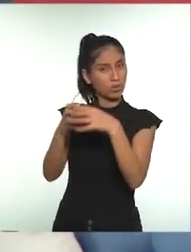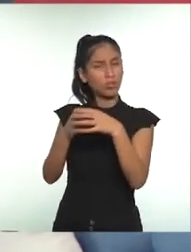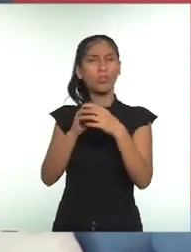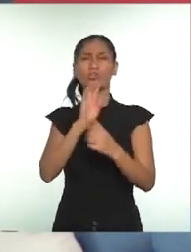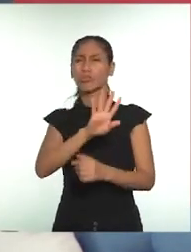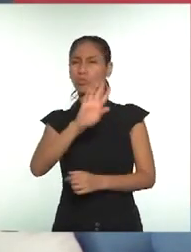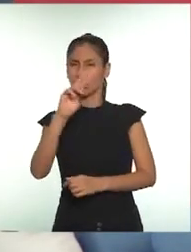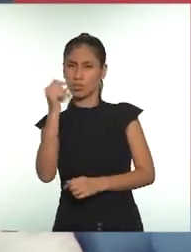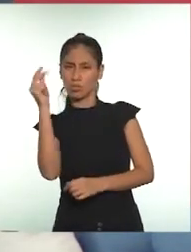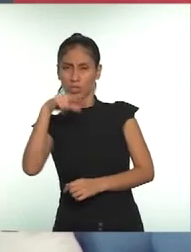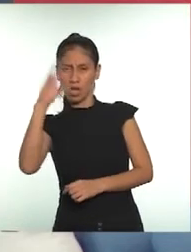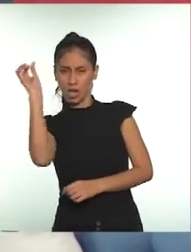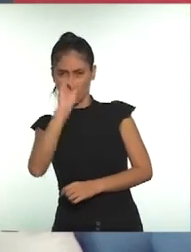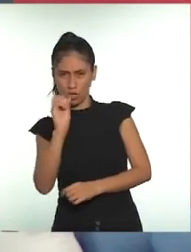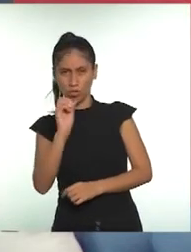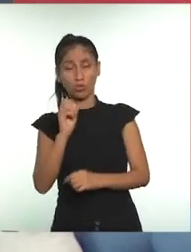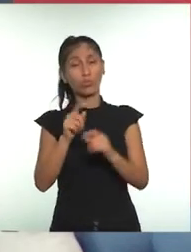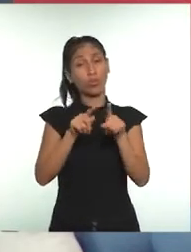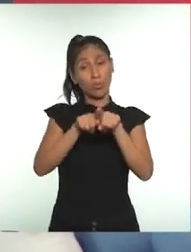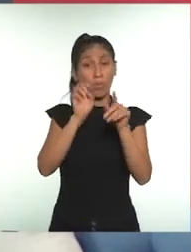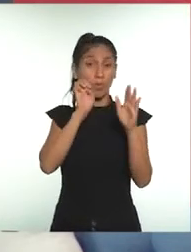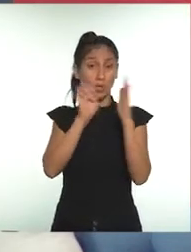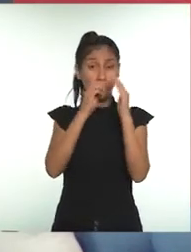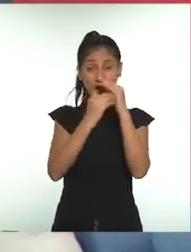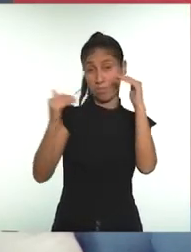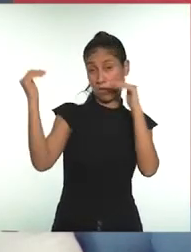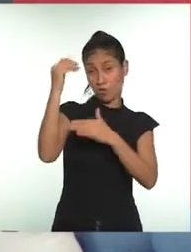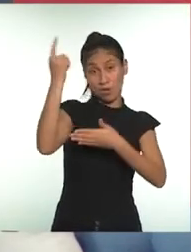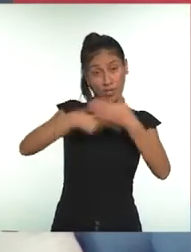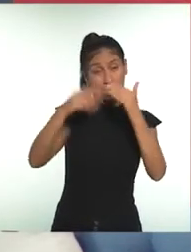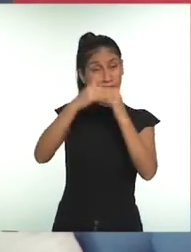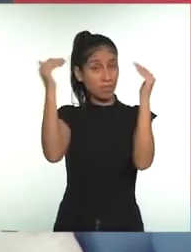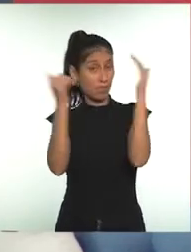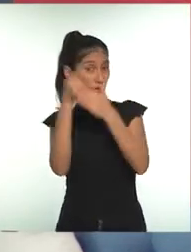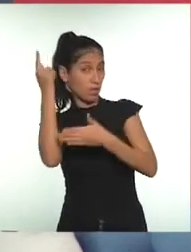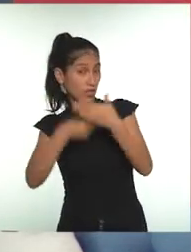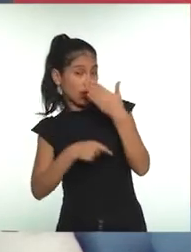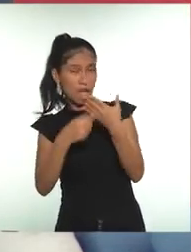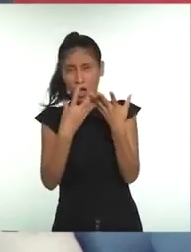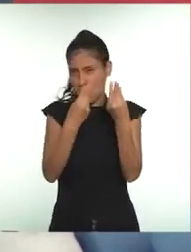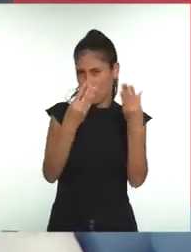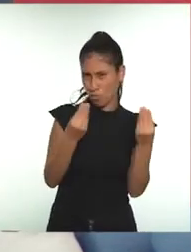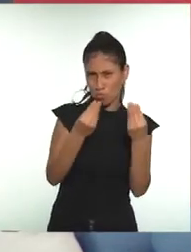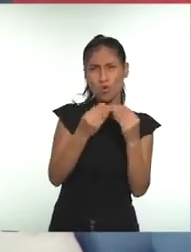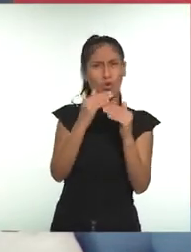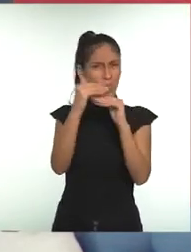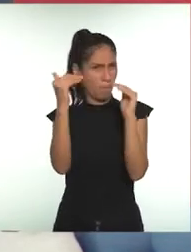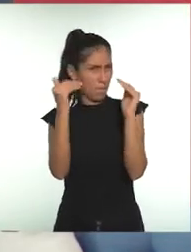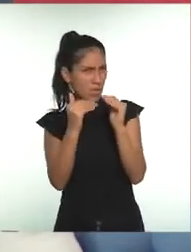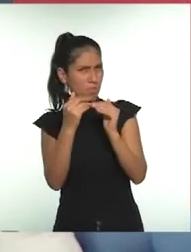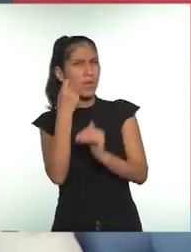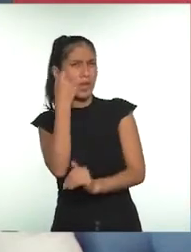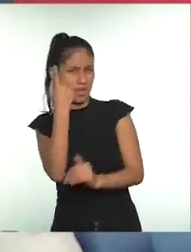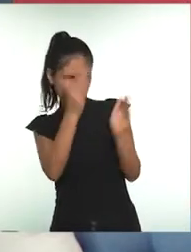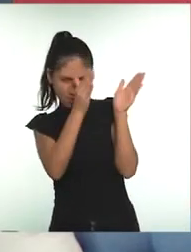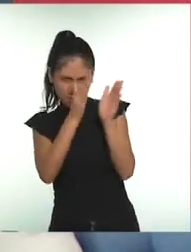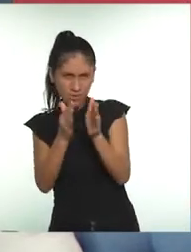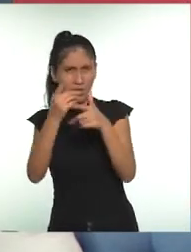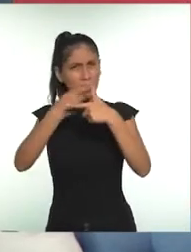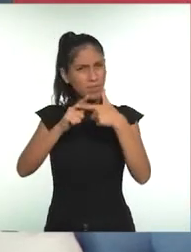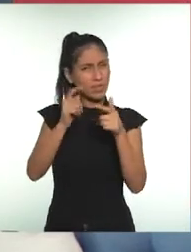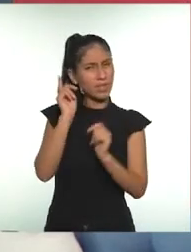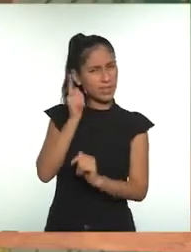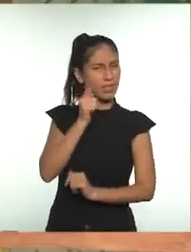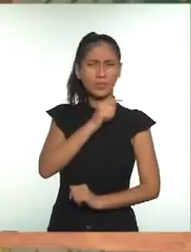se identifican con expresiones como es mayor que, es menor que, a lo mucho, como mínimo, está comprendido